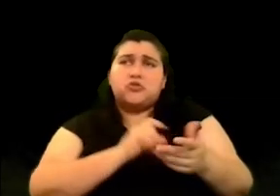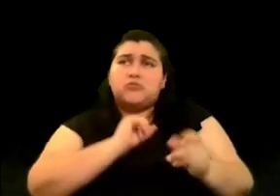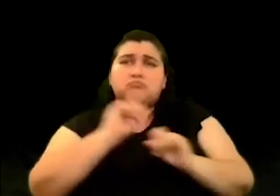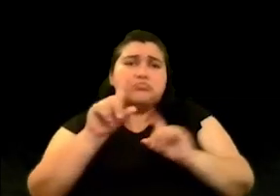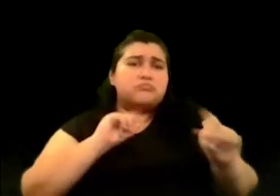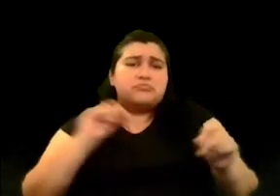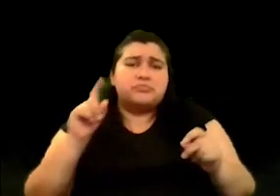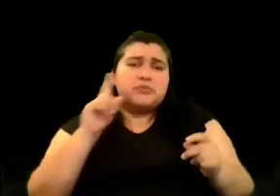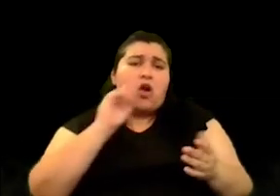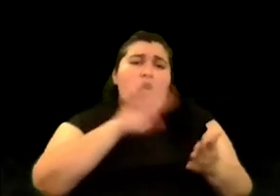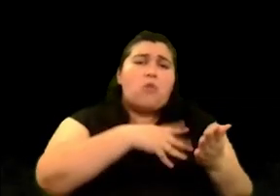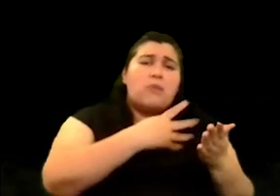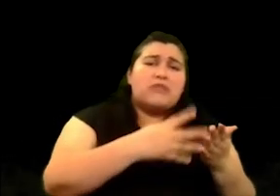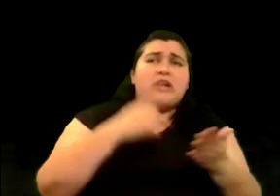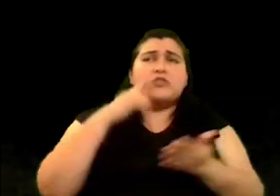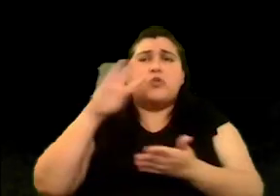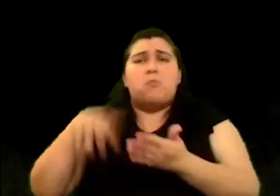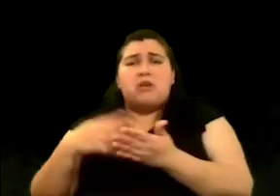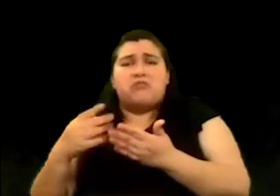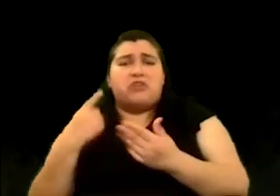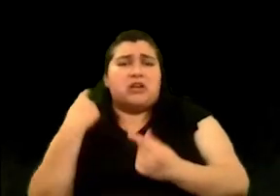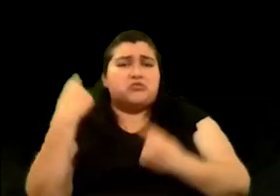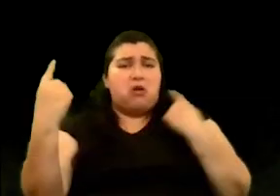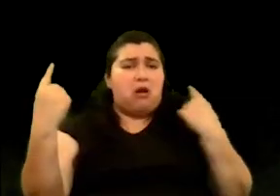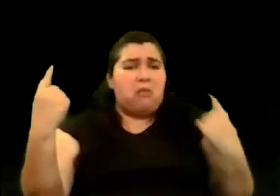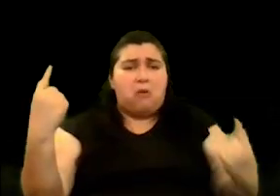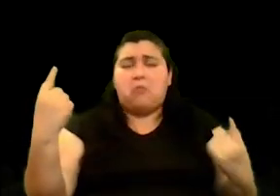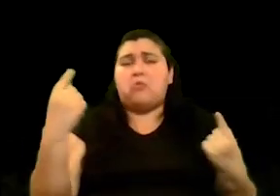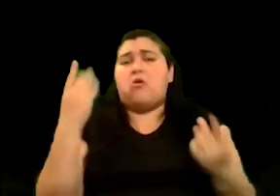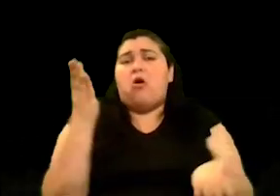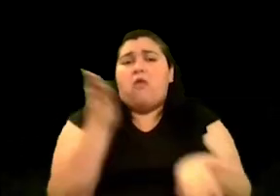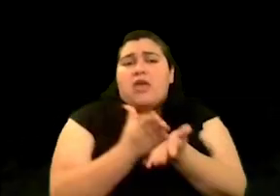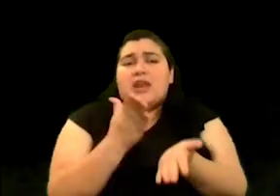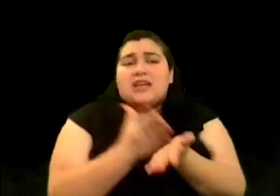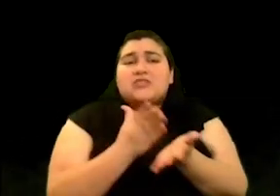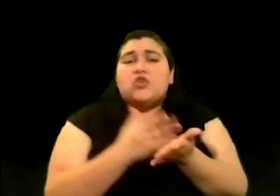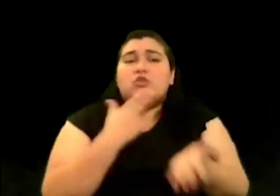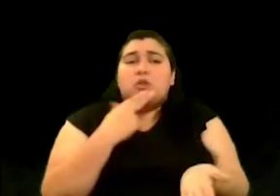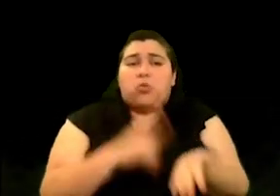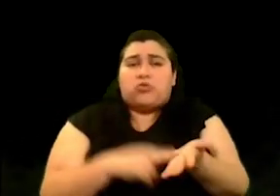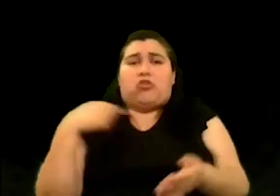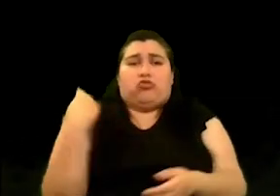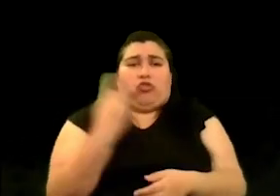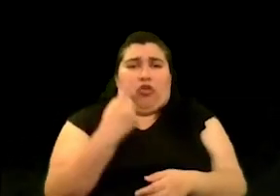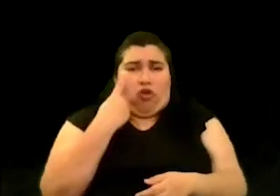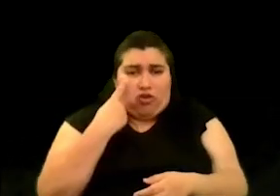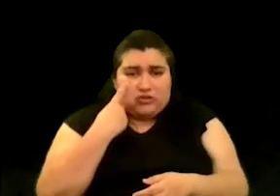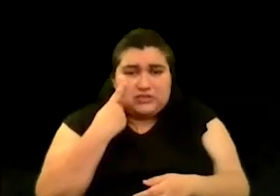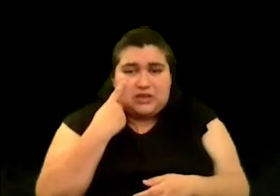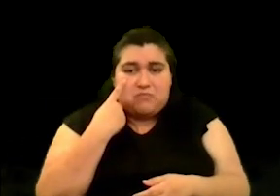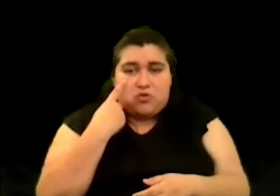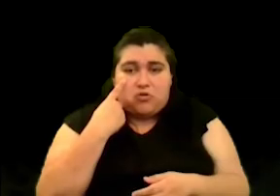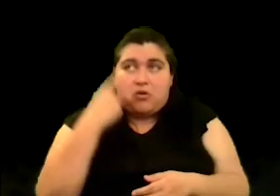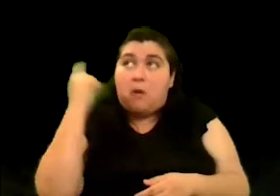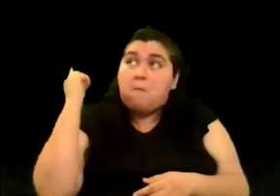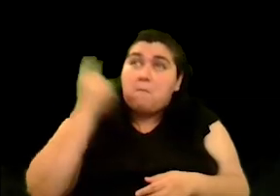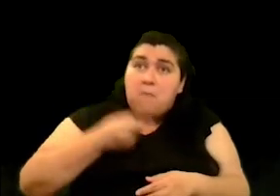plazca, y todos reconocemos la autonomía del derecho tributario, esa disposición legal puede